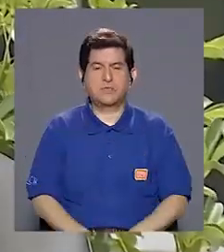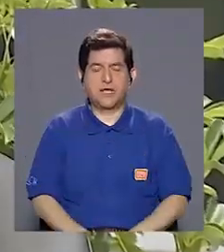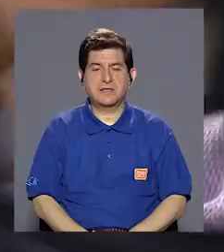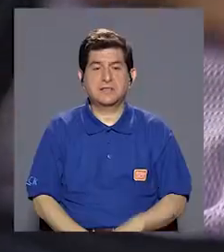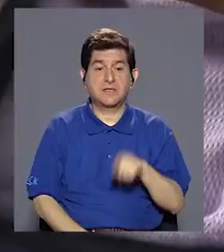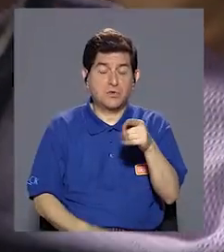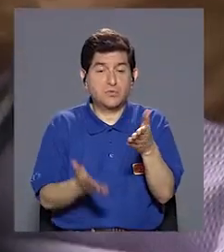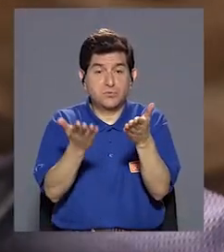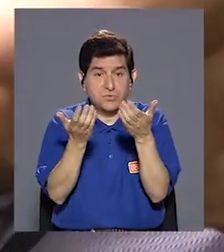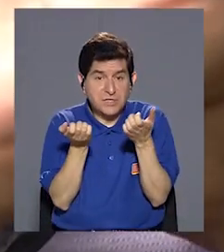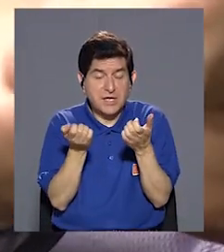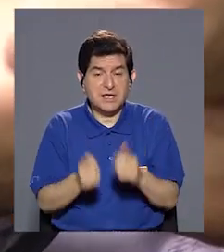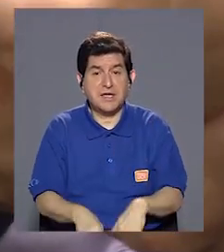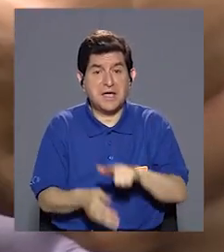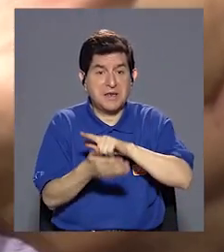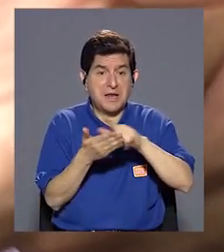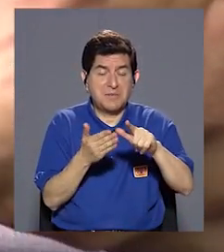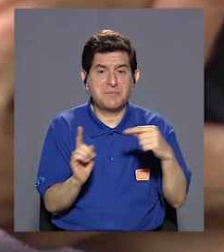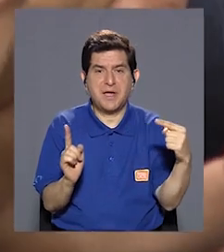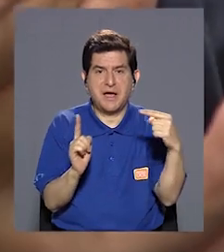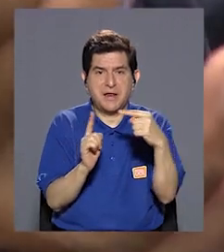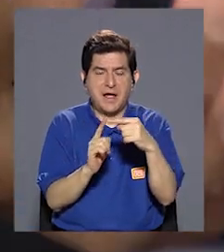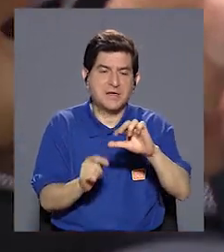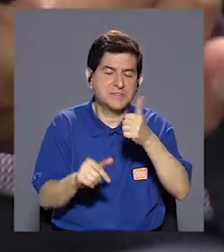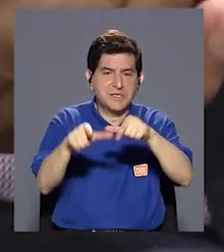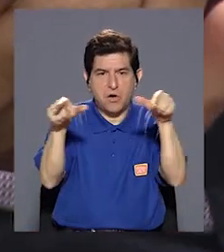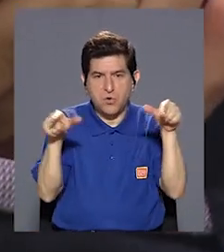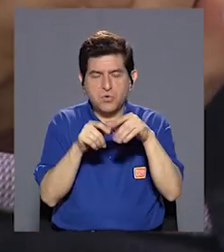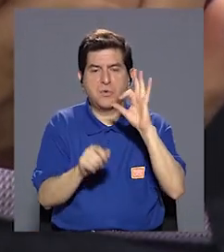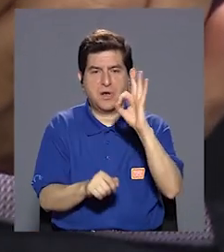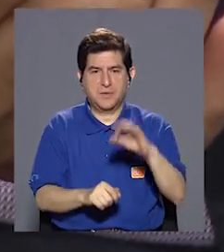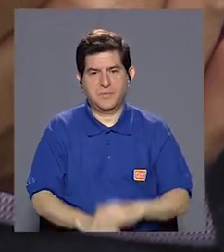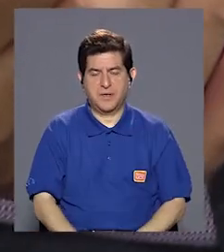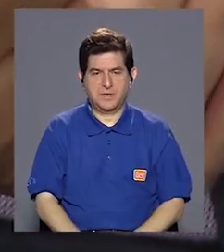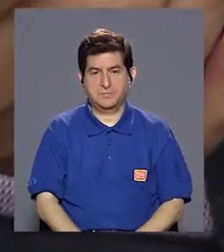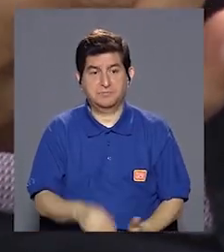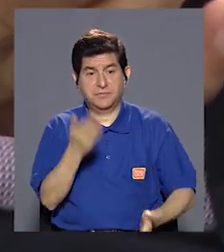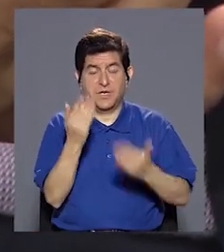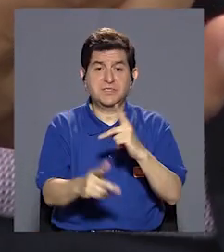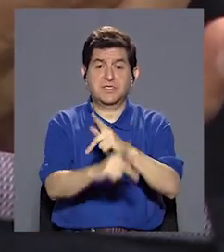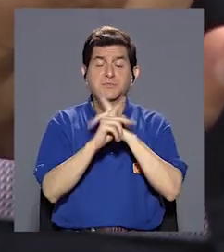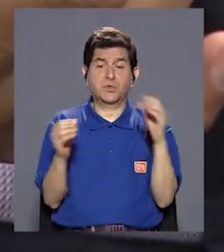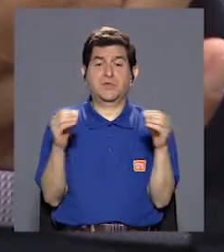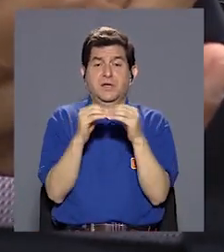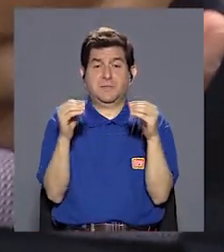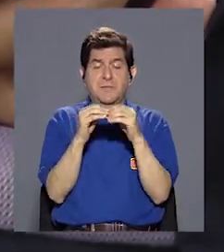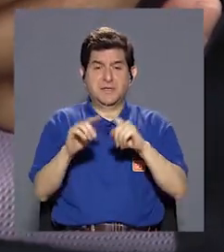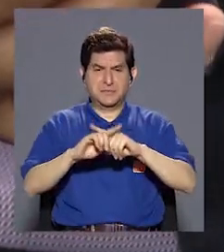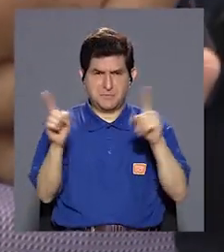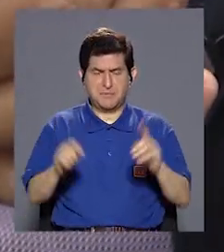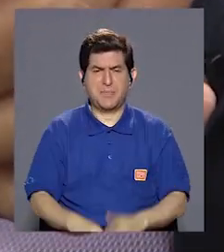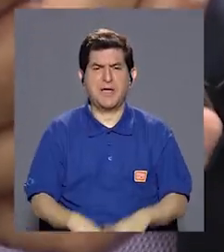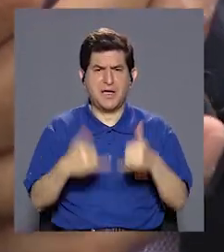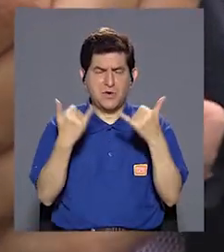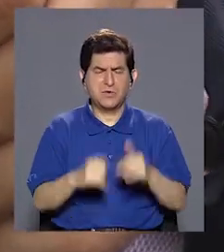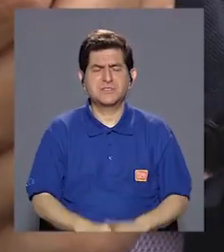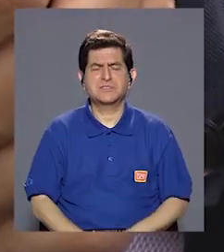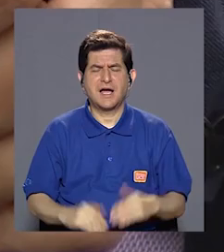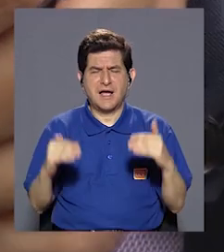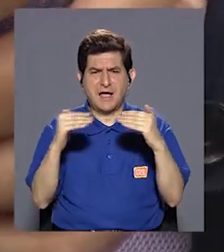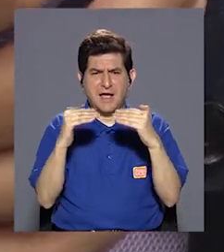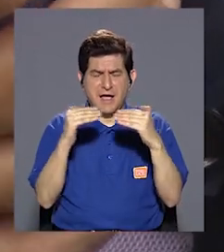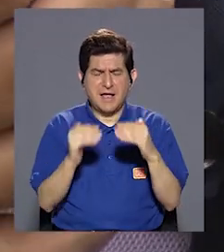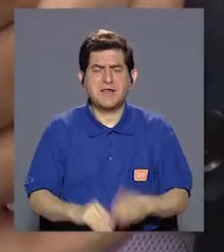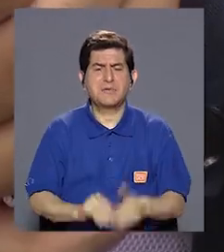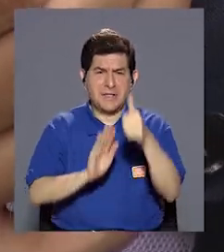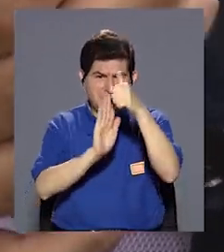Okay. Ya si usted quiere pues lavárselas hasta, digamos, este punto, también pues está bien, o sea, no, más bien está protegiendo un poco más. Pero digamos, ya a nivel lo quirúrgico, cuando